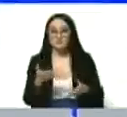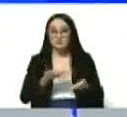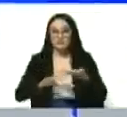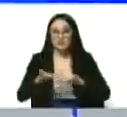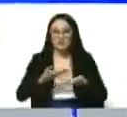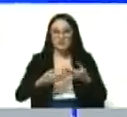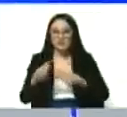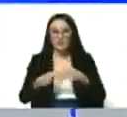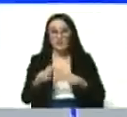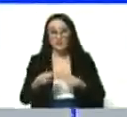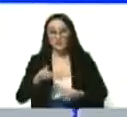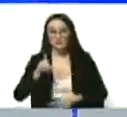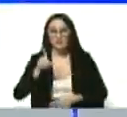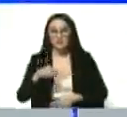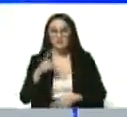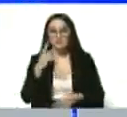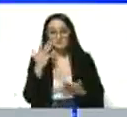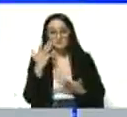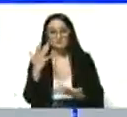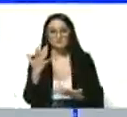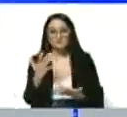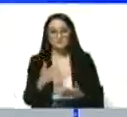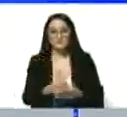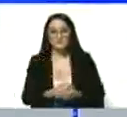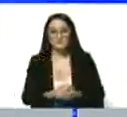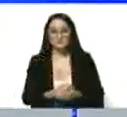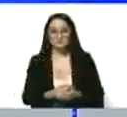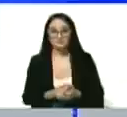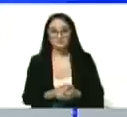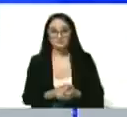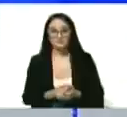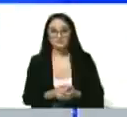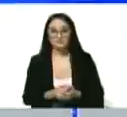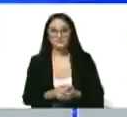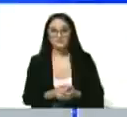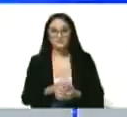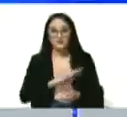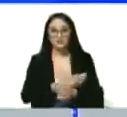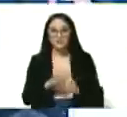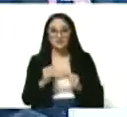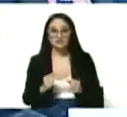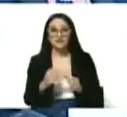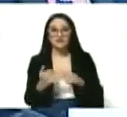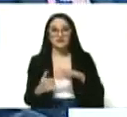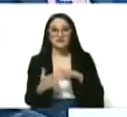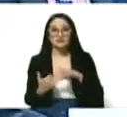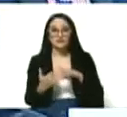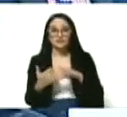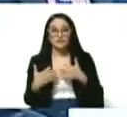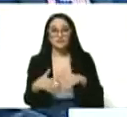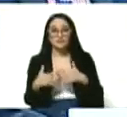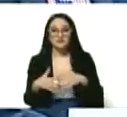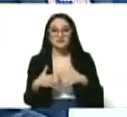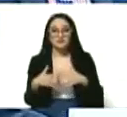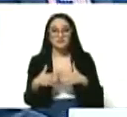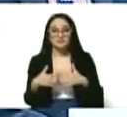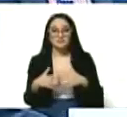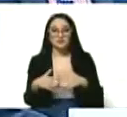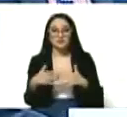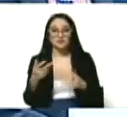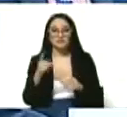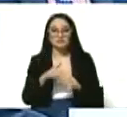y además reflejar en nuestra realidad el potencial de las industrias petroleras que hoy tienen